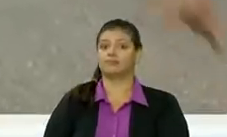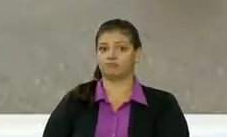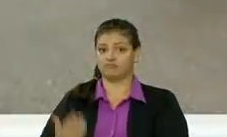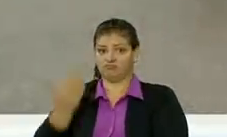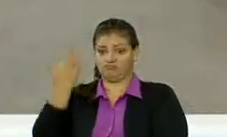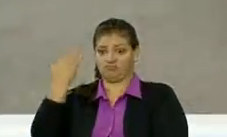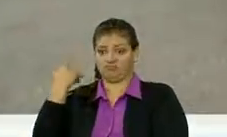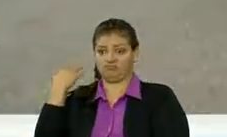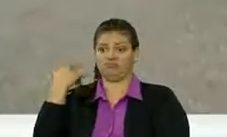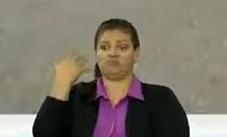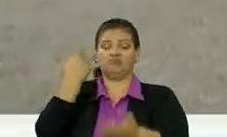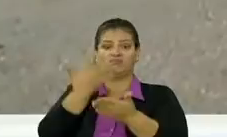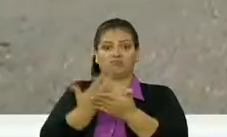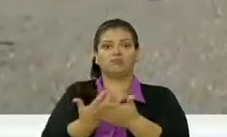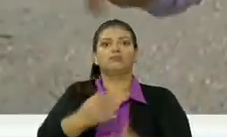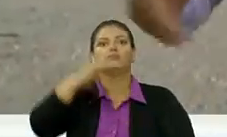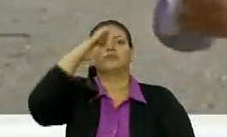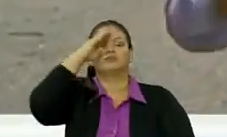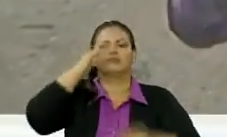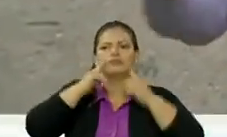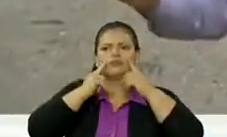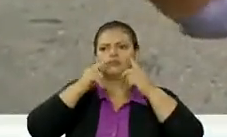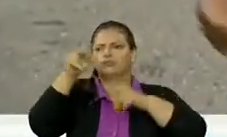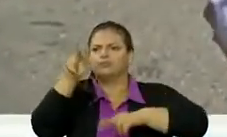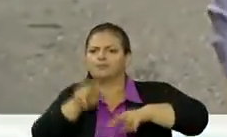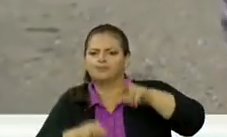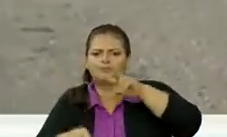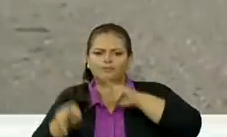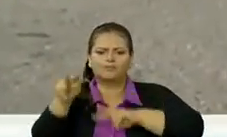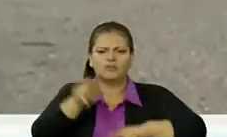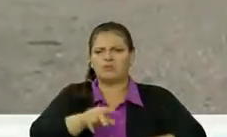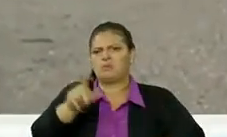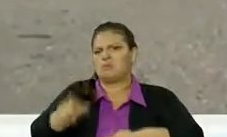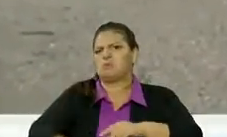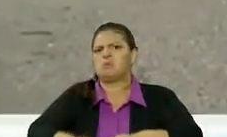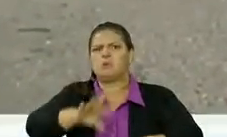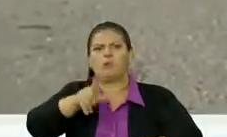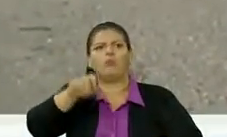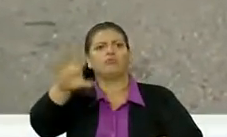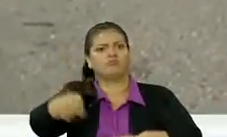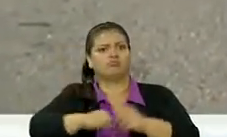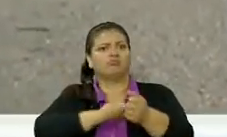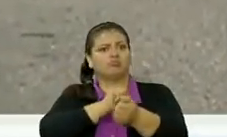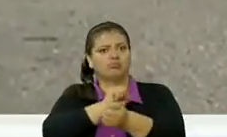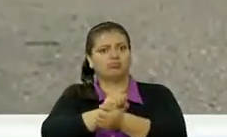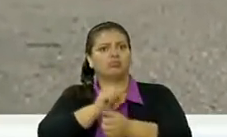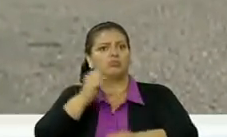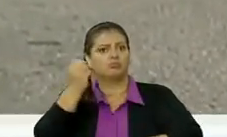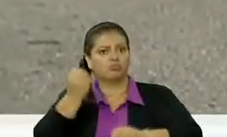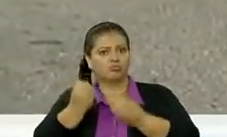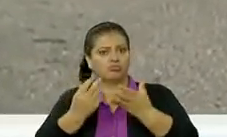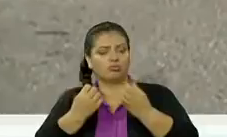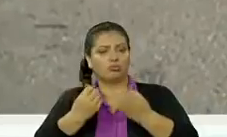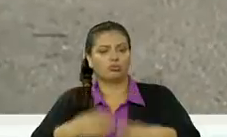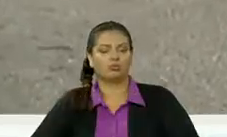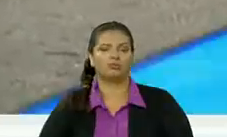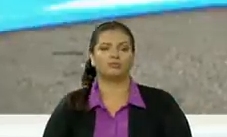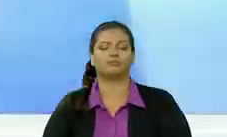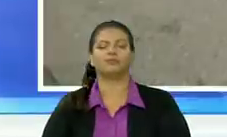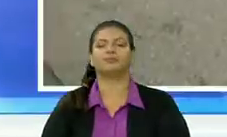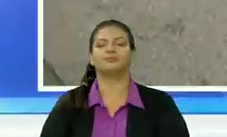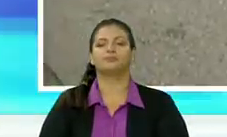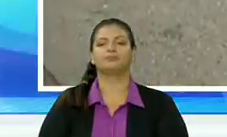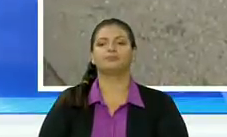delincuentes y decomisado, como ya dijo el oficial, objetos prohibidos como sustancias estupefacientes y armas de fuego. Queridos